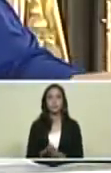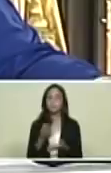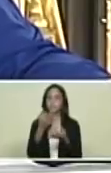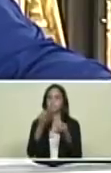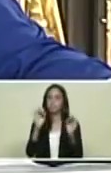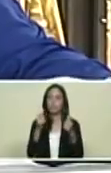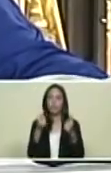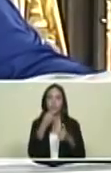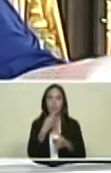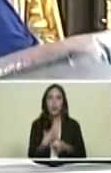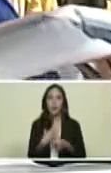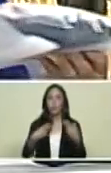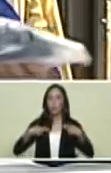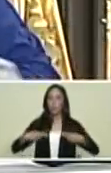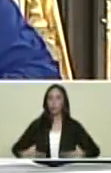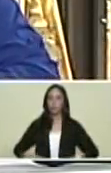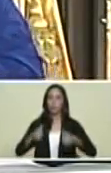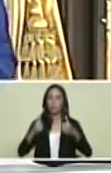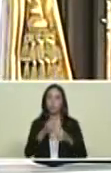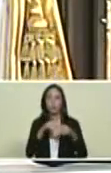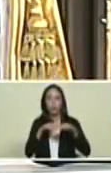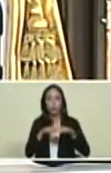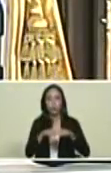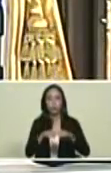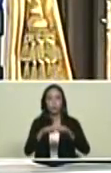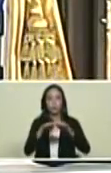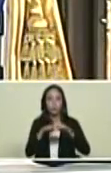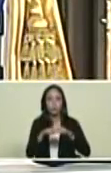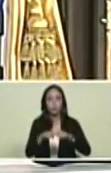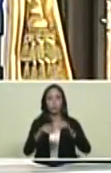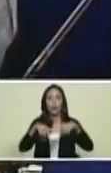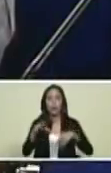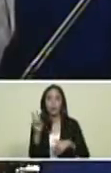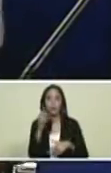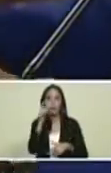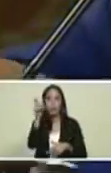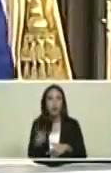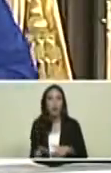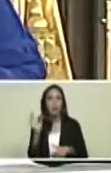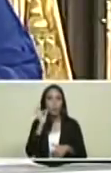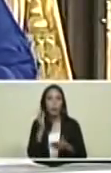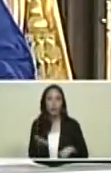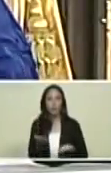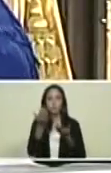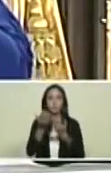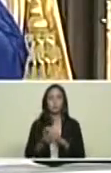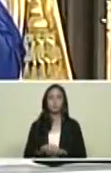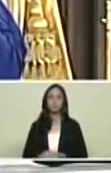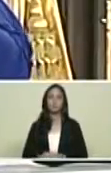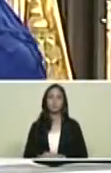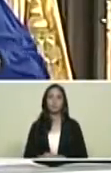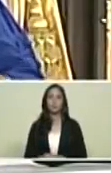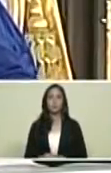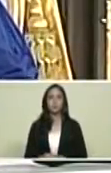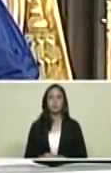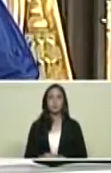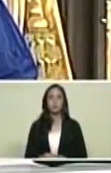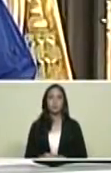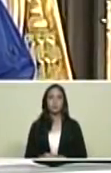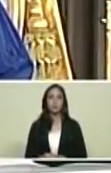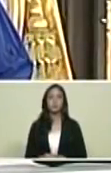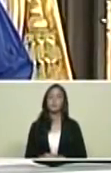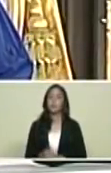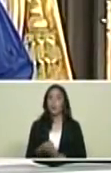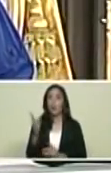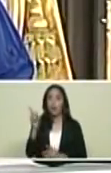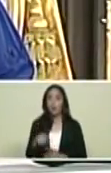Excelentes piezas hechas de manos venezolanas. Y también hemos traído varios